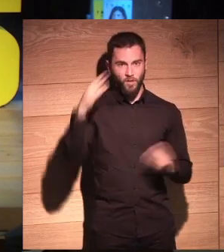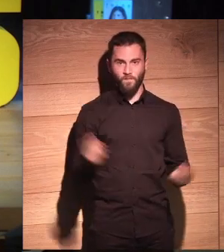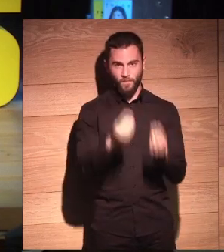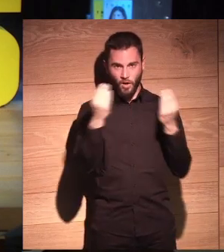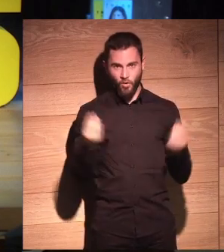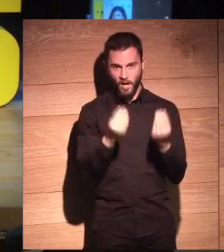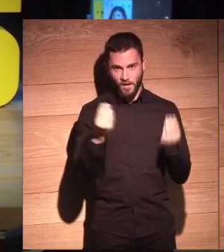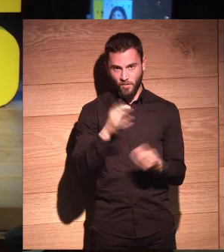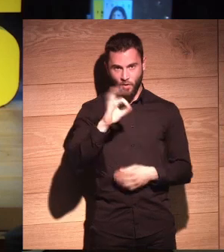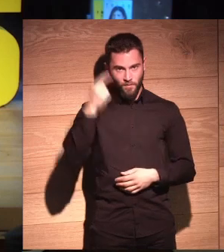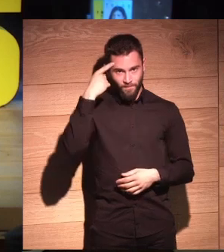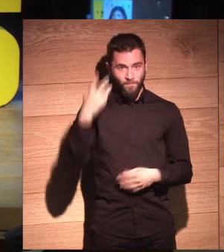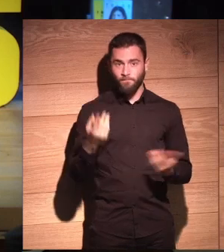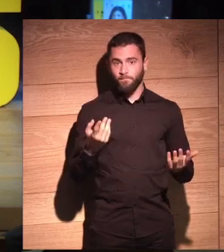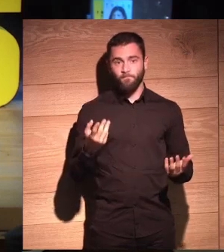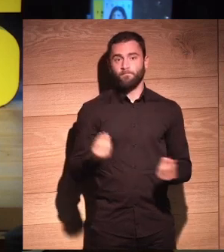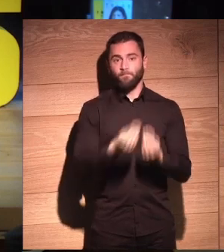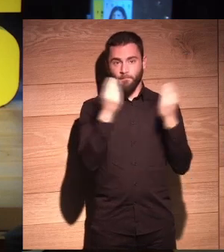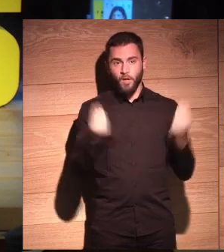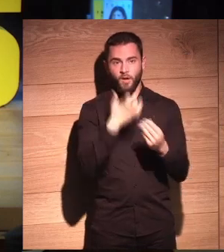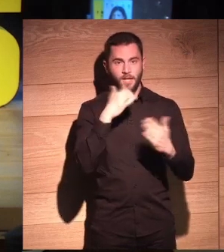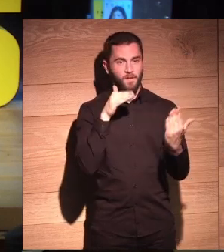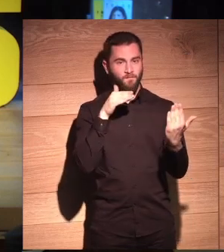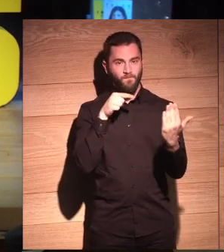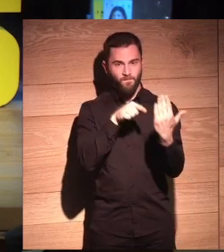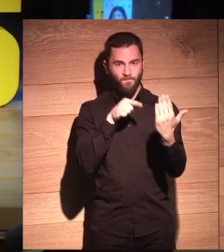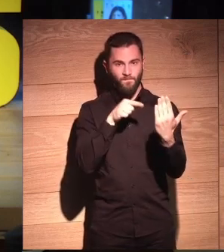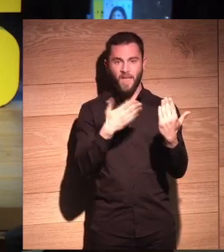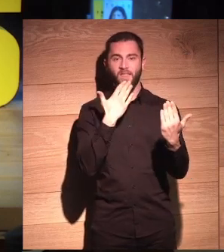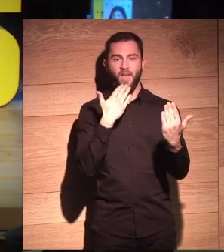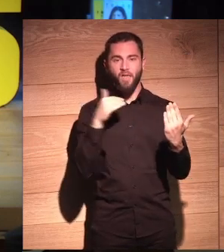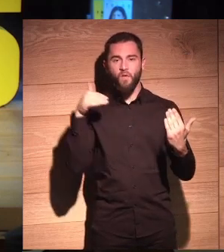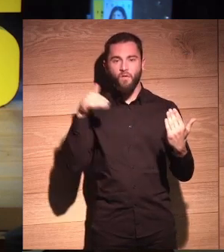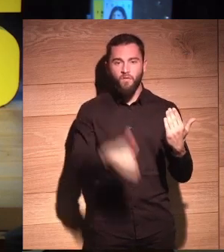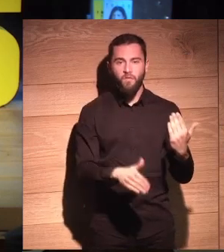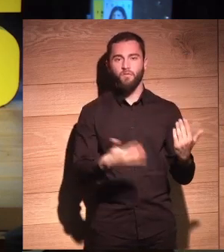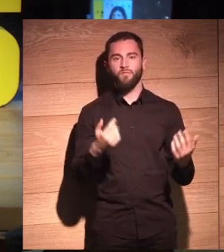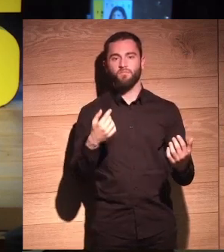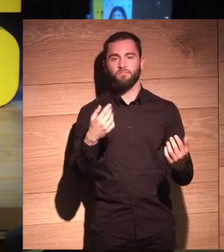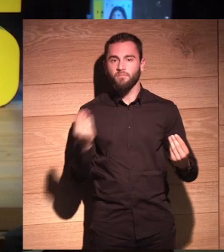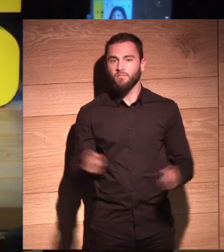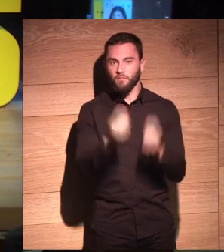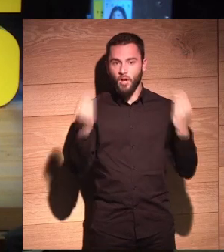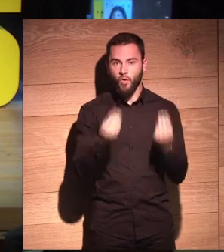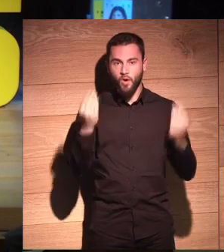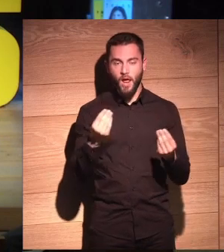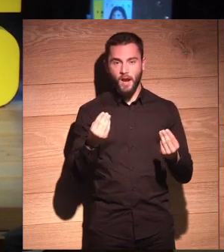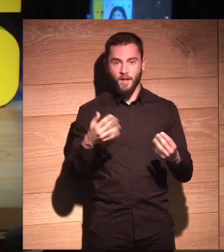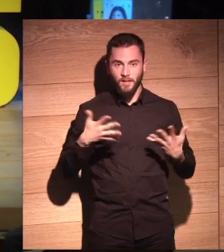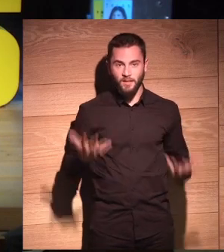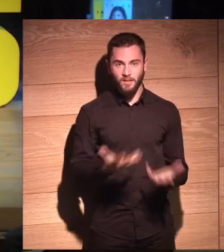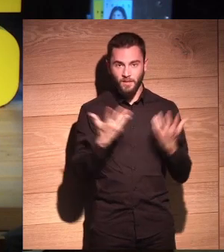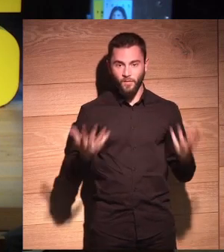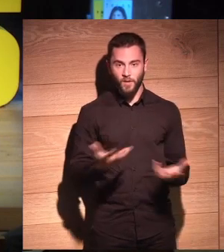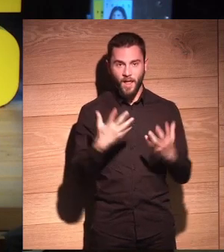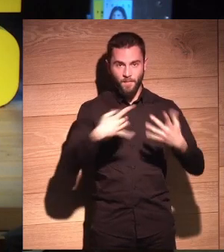la cognición en situaciones en las que haya un deterioro por la edad, etcétera. Y la estimulación magnética transcraneal,